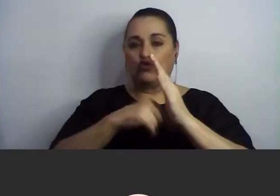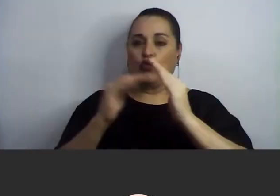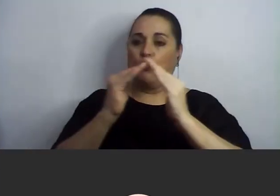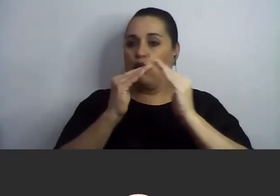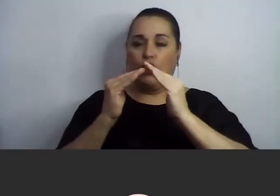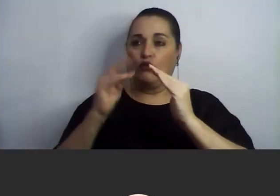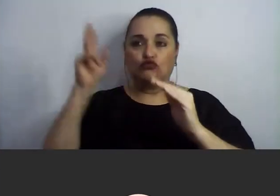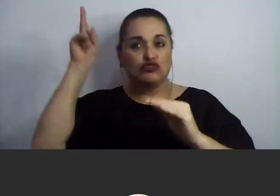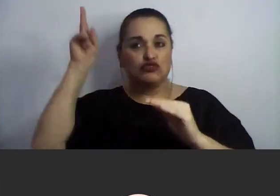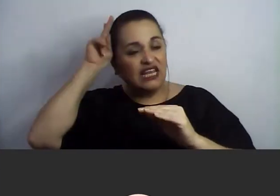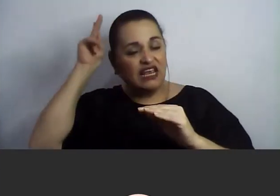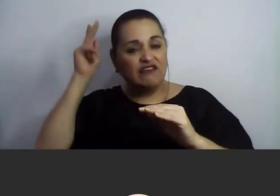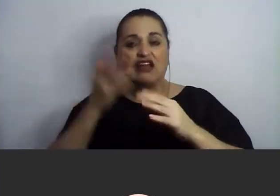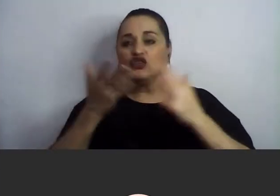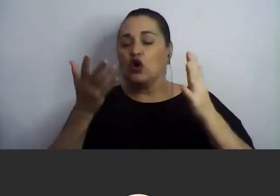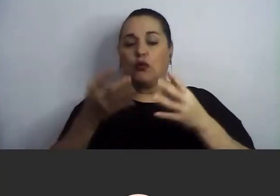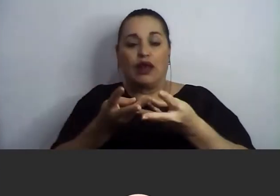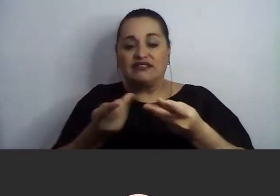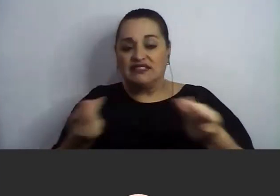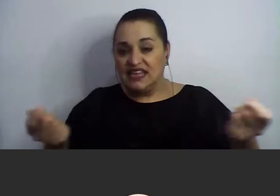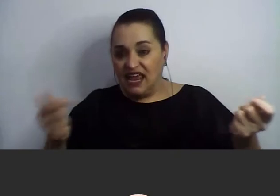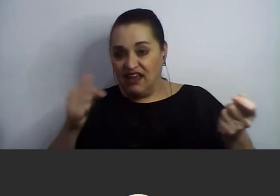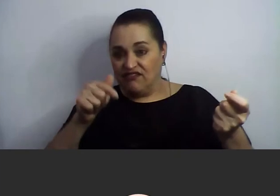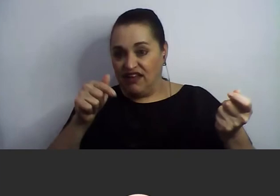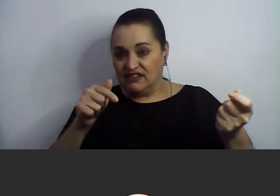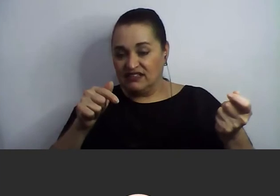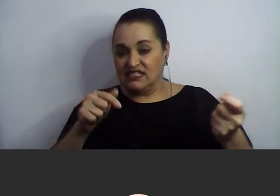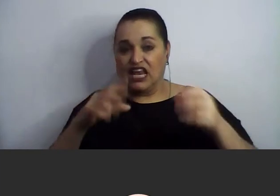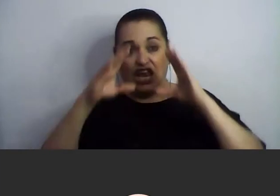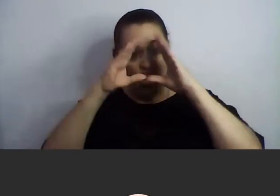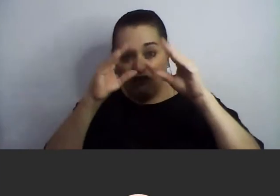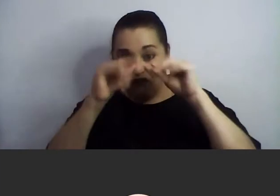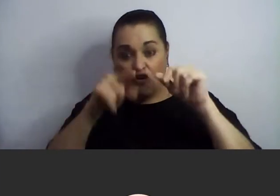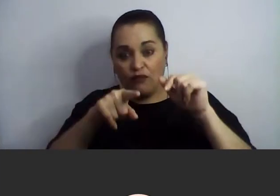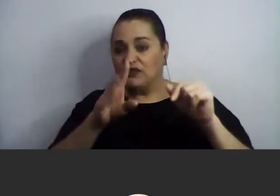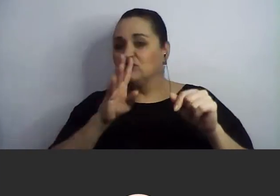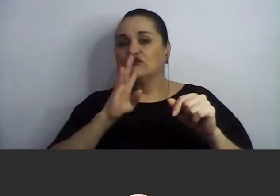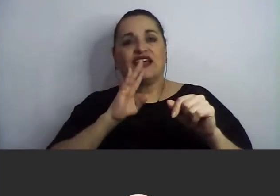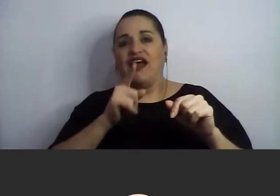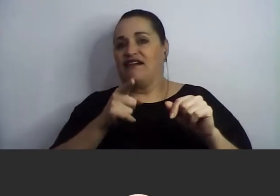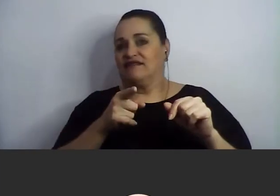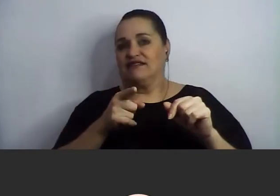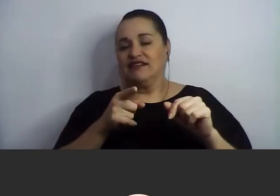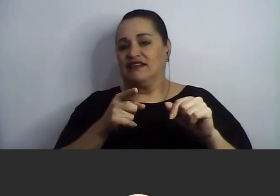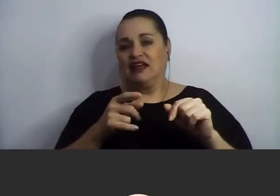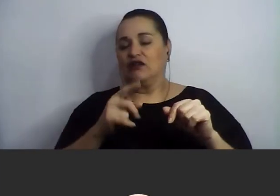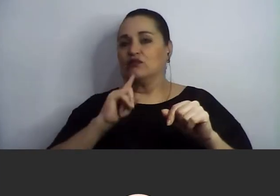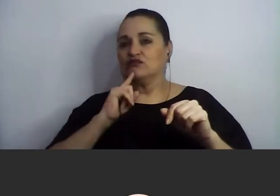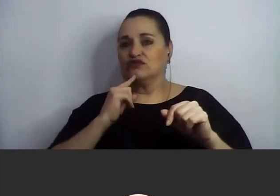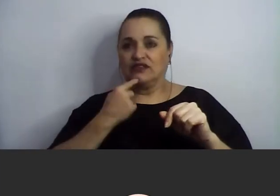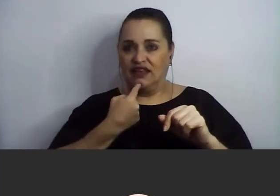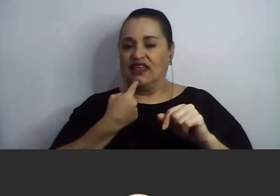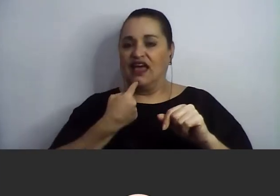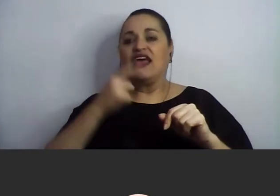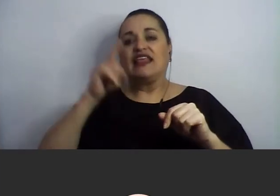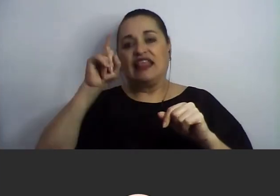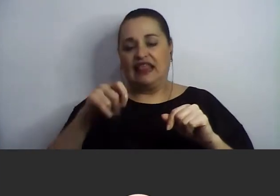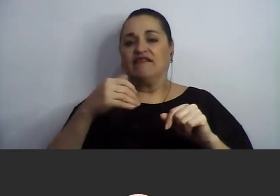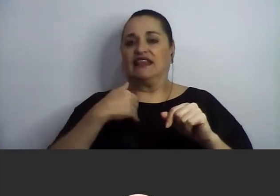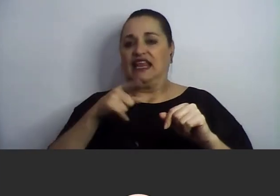como el caso de las tierras en los informes no se aborda con la seriedad que debe de tener